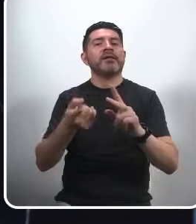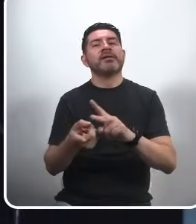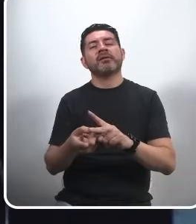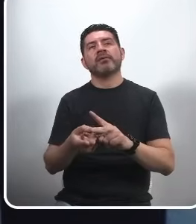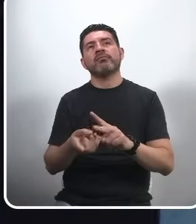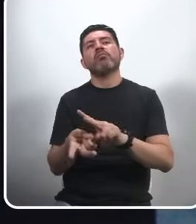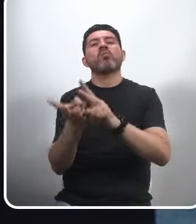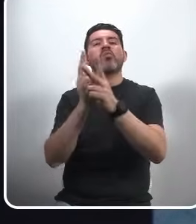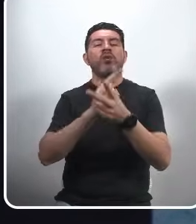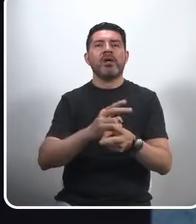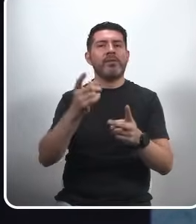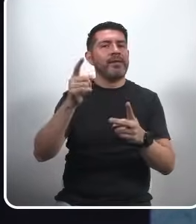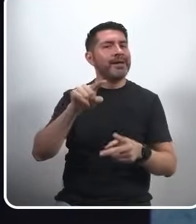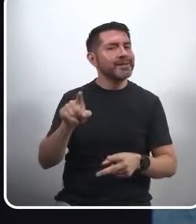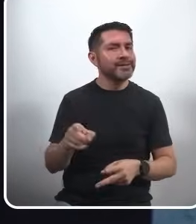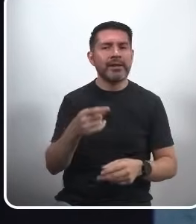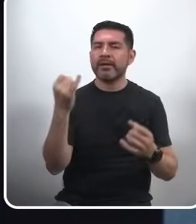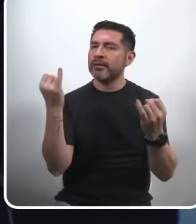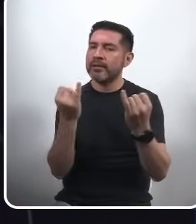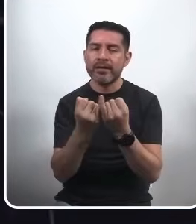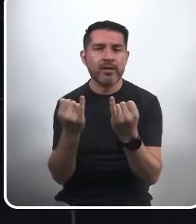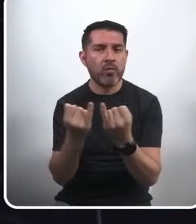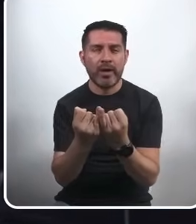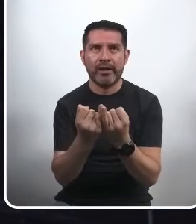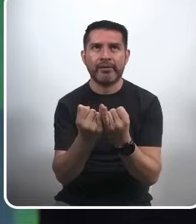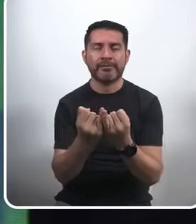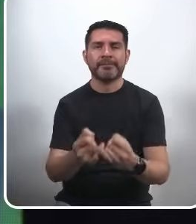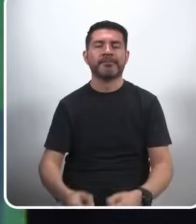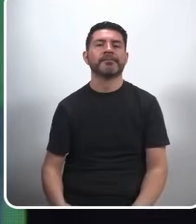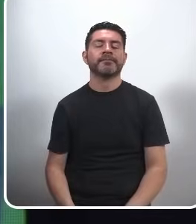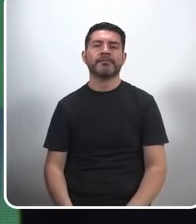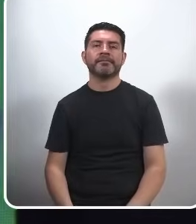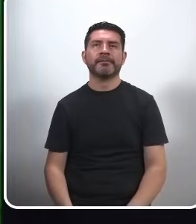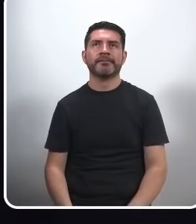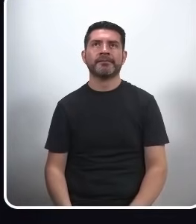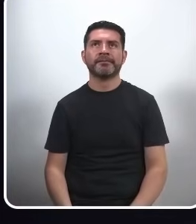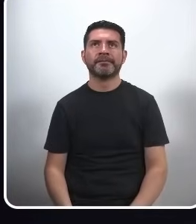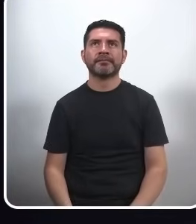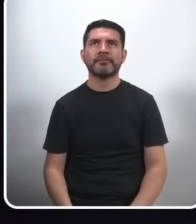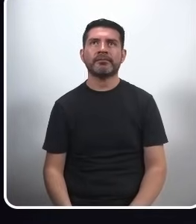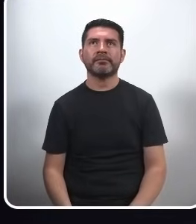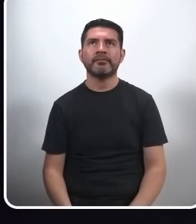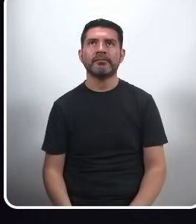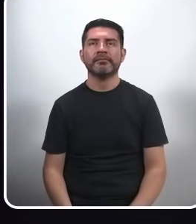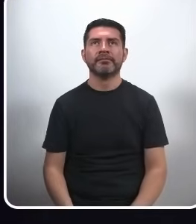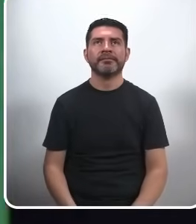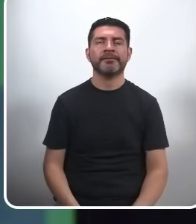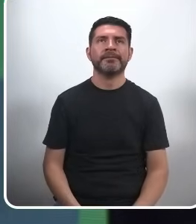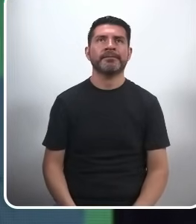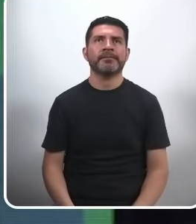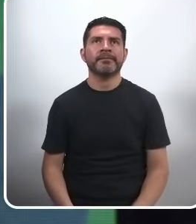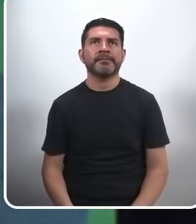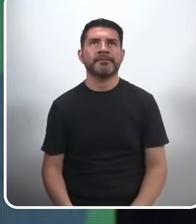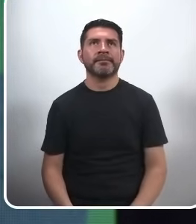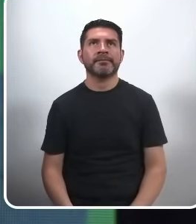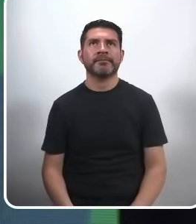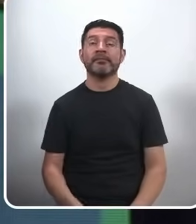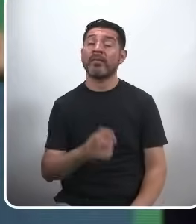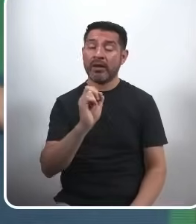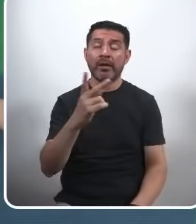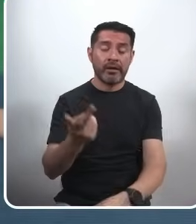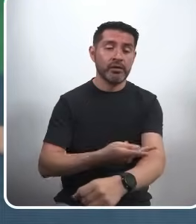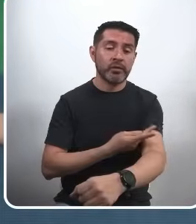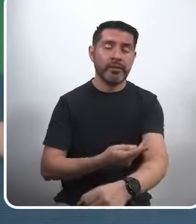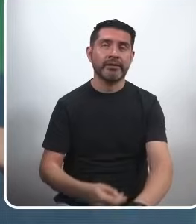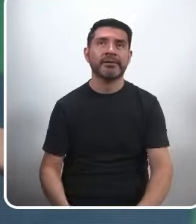así. Y pasa una de dos: o él se vuelve gritón con la esposa, o se casa con una gritona para con él. Una de